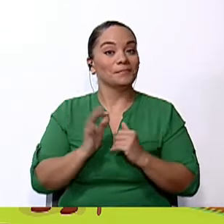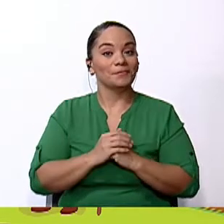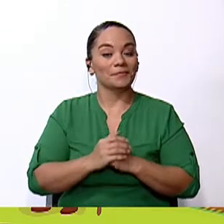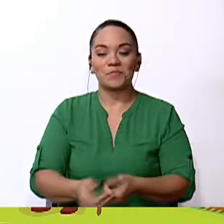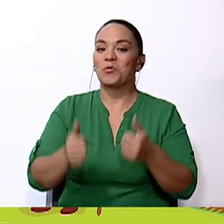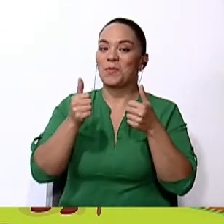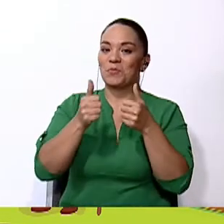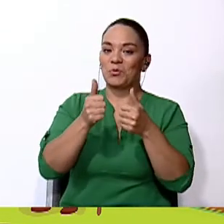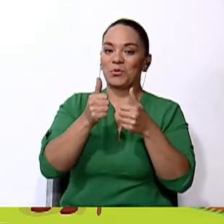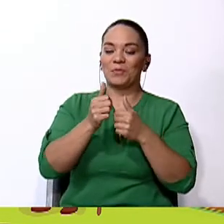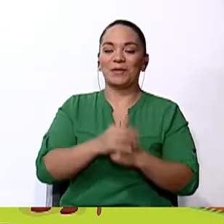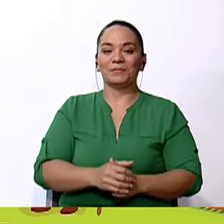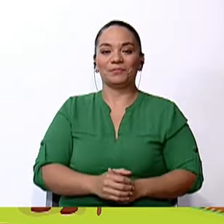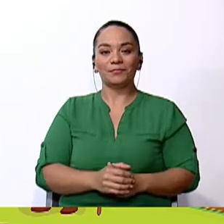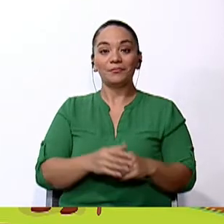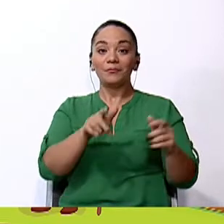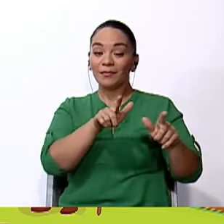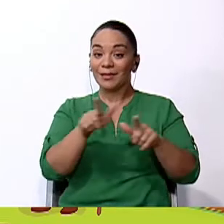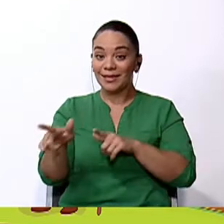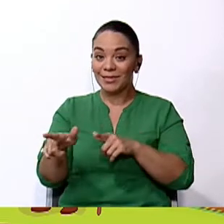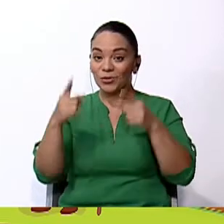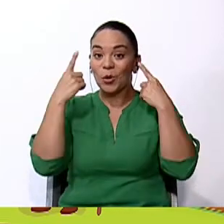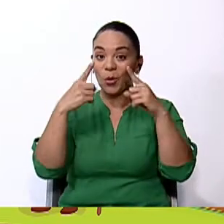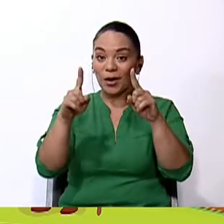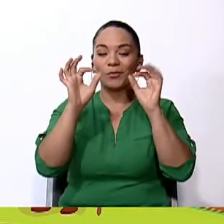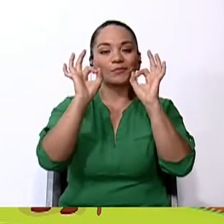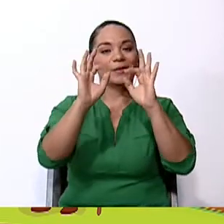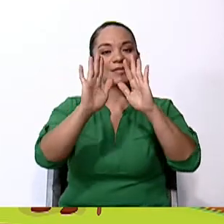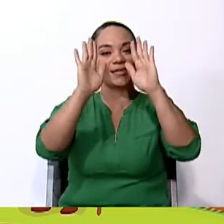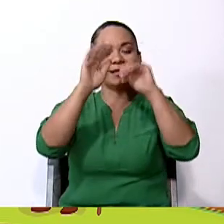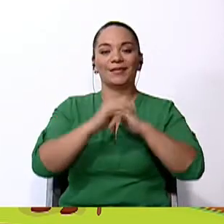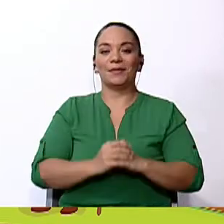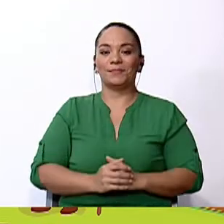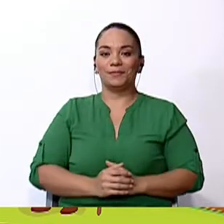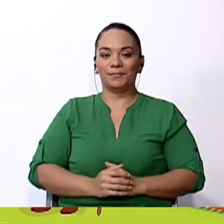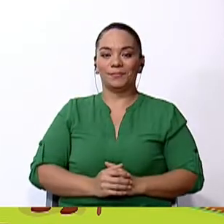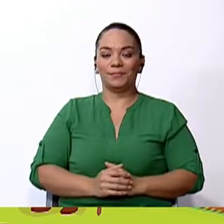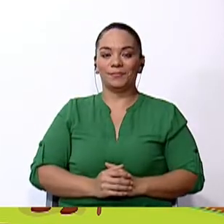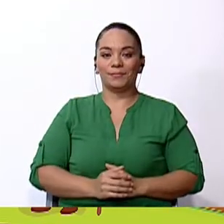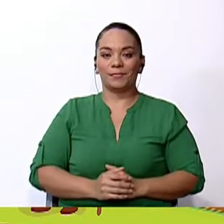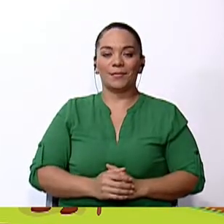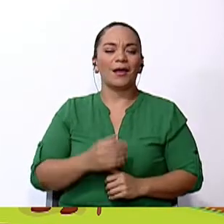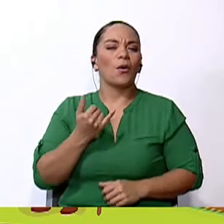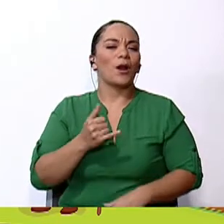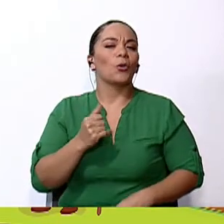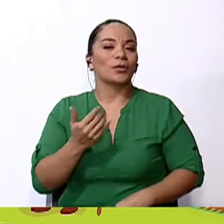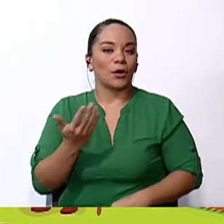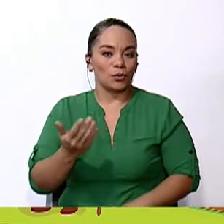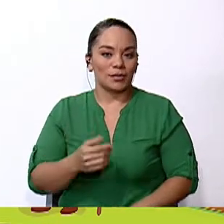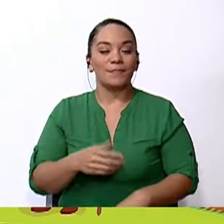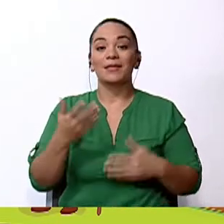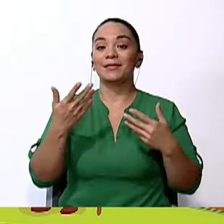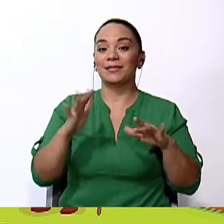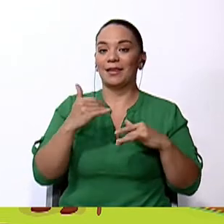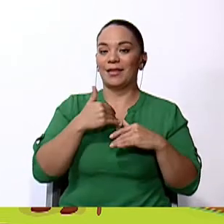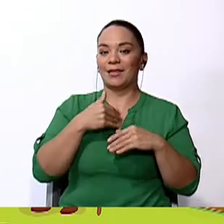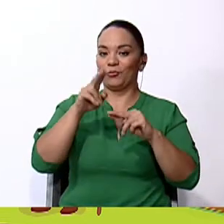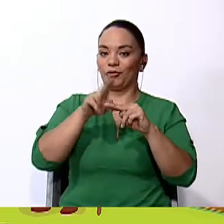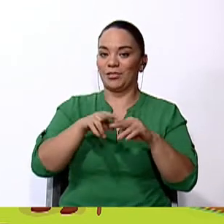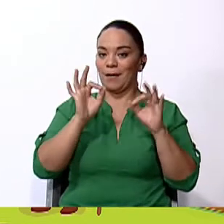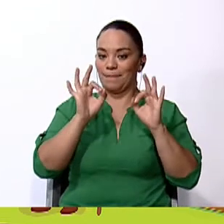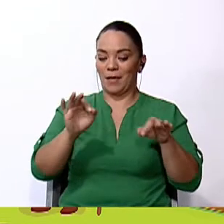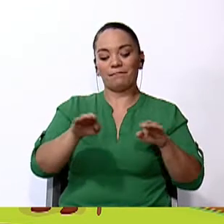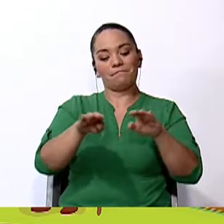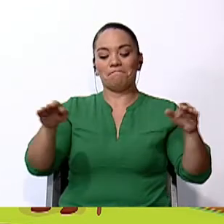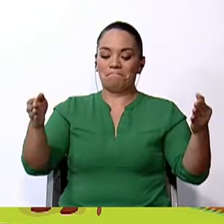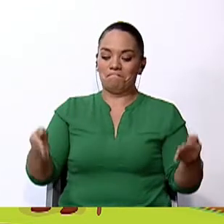Muy bien, muy bien, muy bien. Listo, logrado. Excelente. Ahora, otra cosa. Ya tenemos la silla frente a la